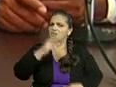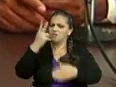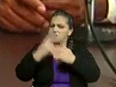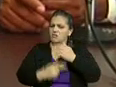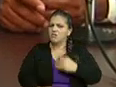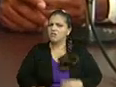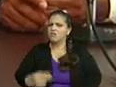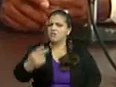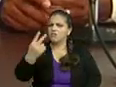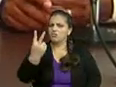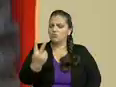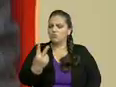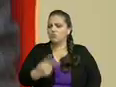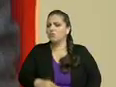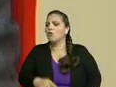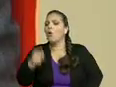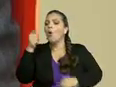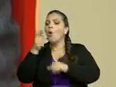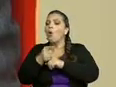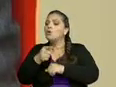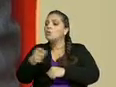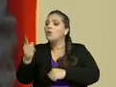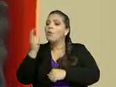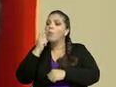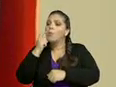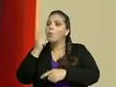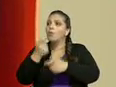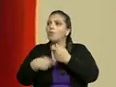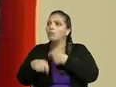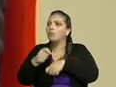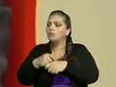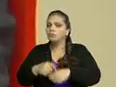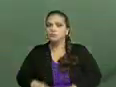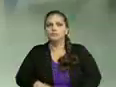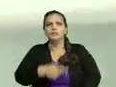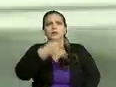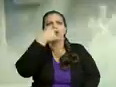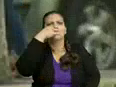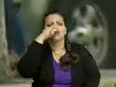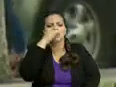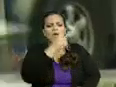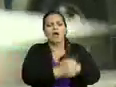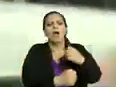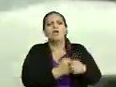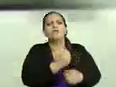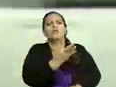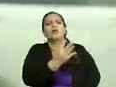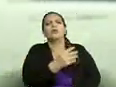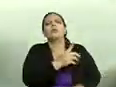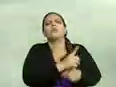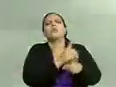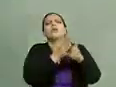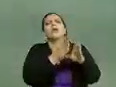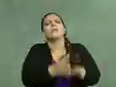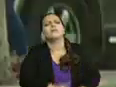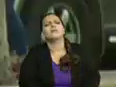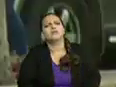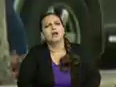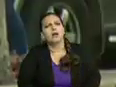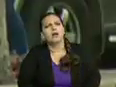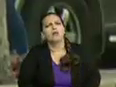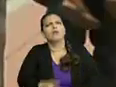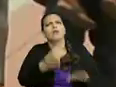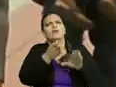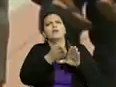aproximadamente 14 años y cuando tú hablabas con el niño era como que hablaras con un niño de 5 años. Esto es parte de la campaña del Ministerio de Inclusión